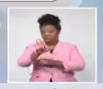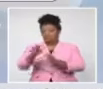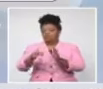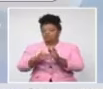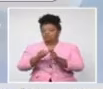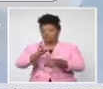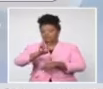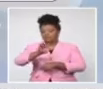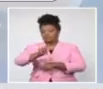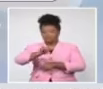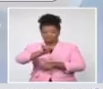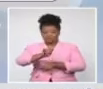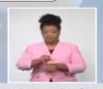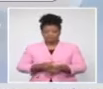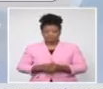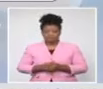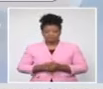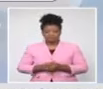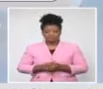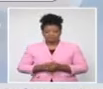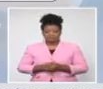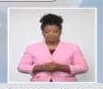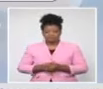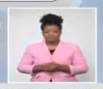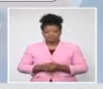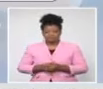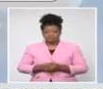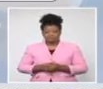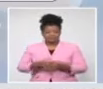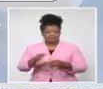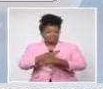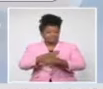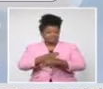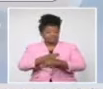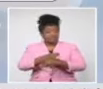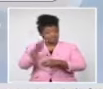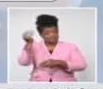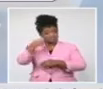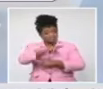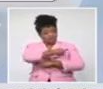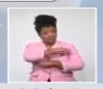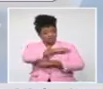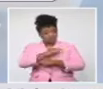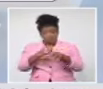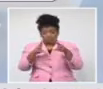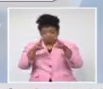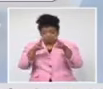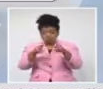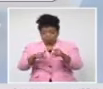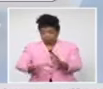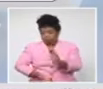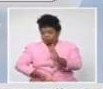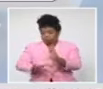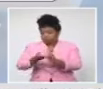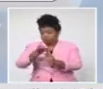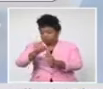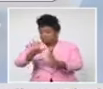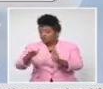5.306. Podemos decir que es una cifra alta, ya la población conoce que cuando hablamos de 5.000 estamos hablando de cifras